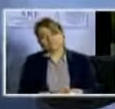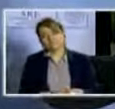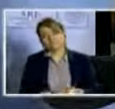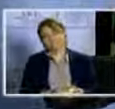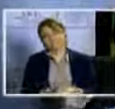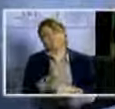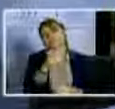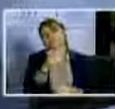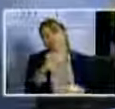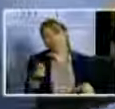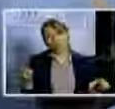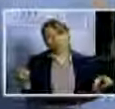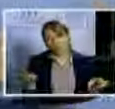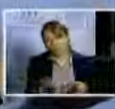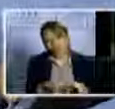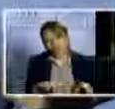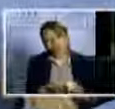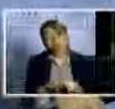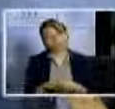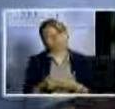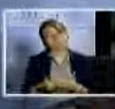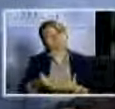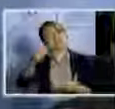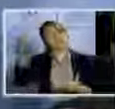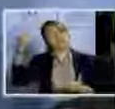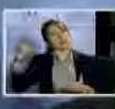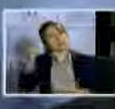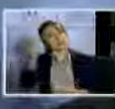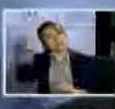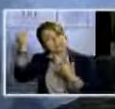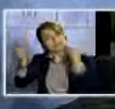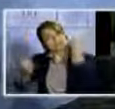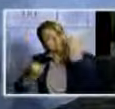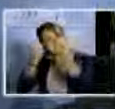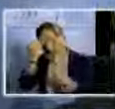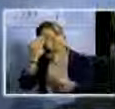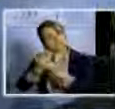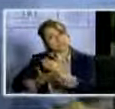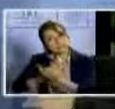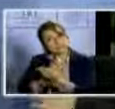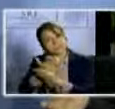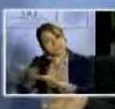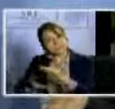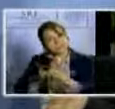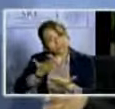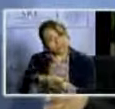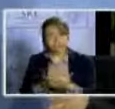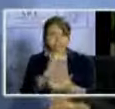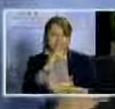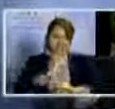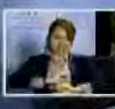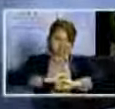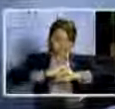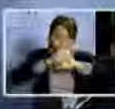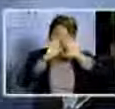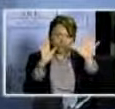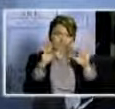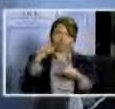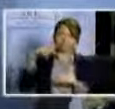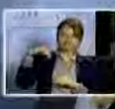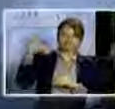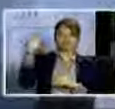de iniciativas y de batallas que ha dado México. Desde luego, la promoción y la vigencia del derecho internacional, no entraré